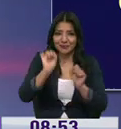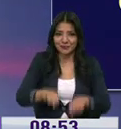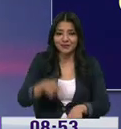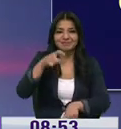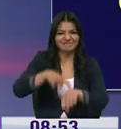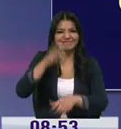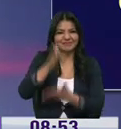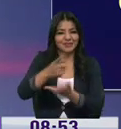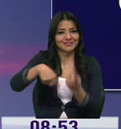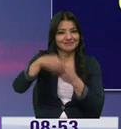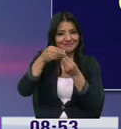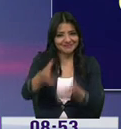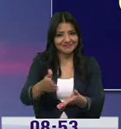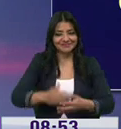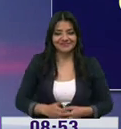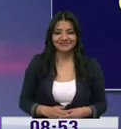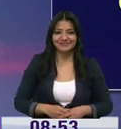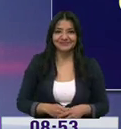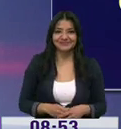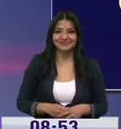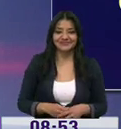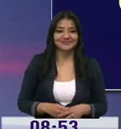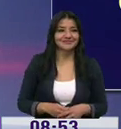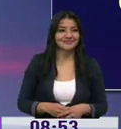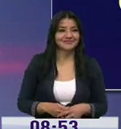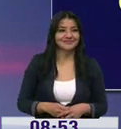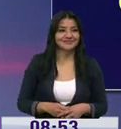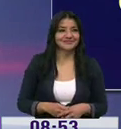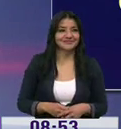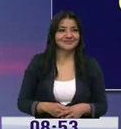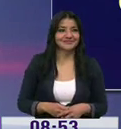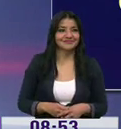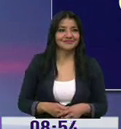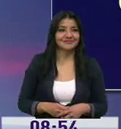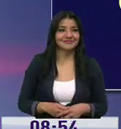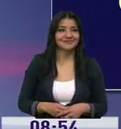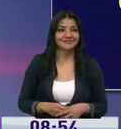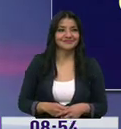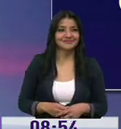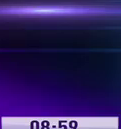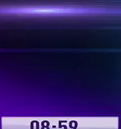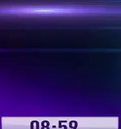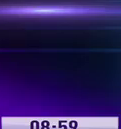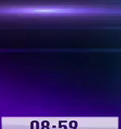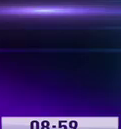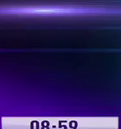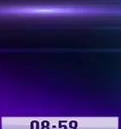corte y ya retornamos. Ya retornamos con mucha más información.